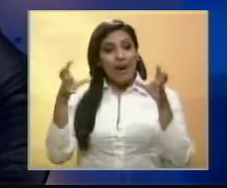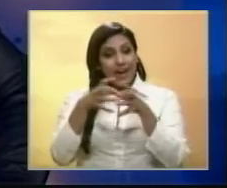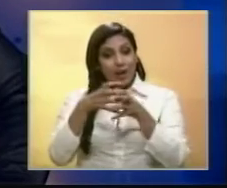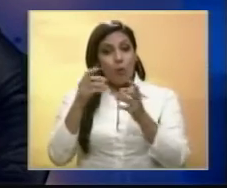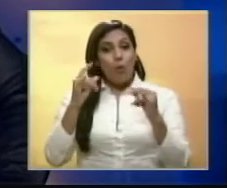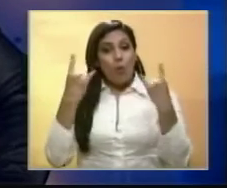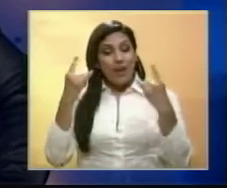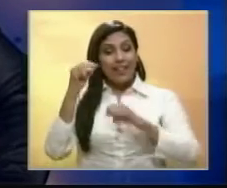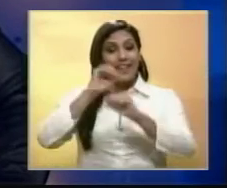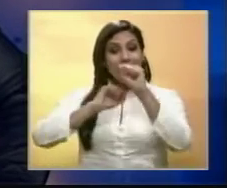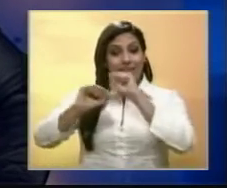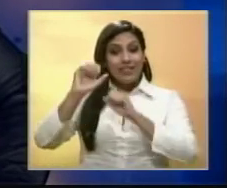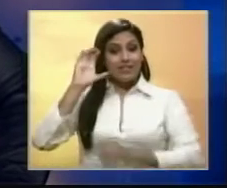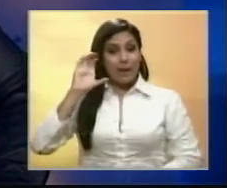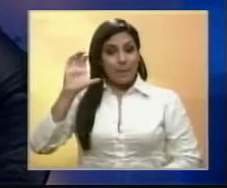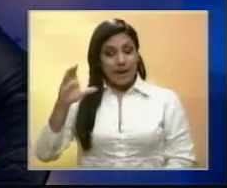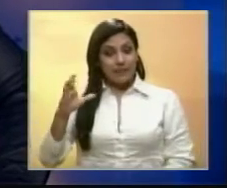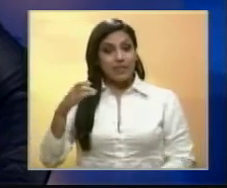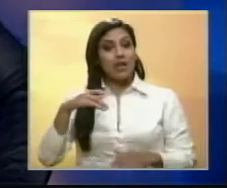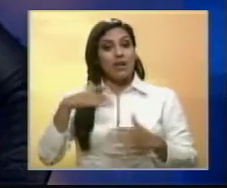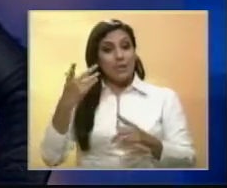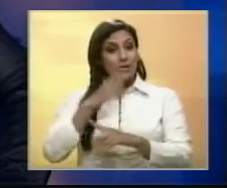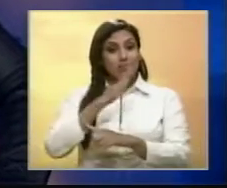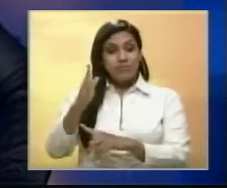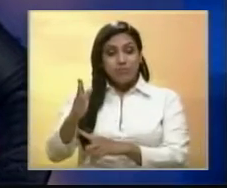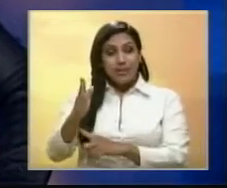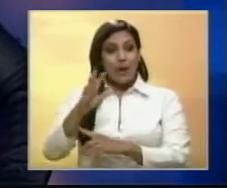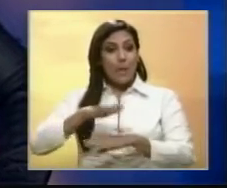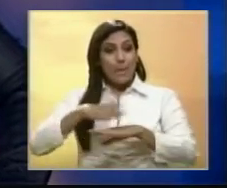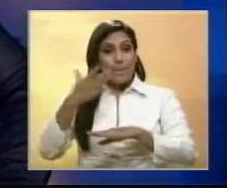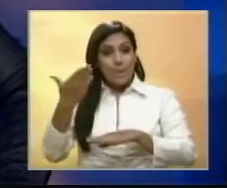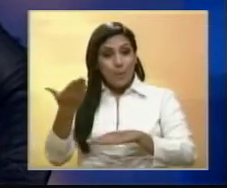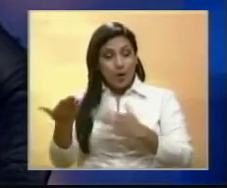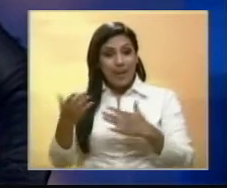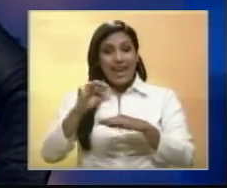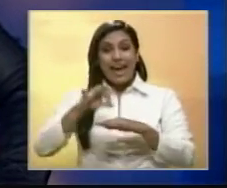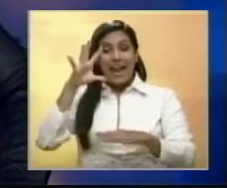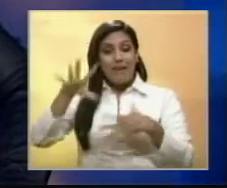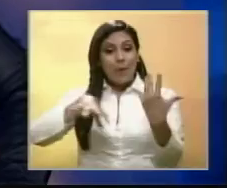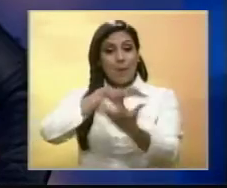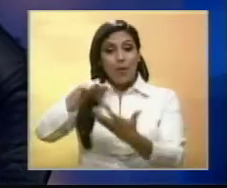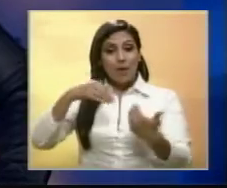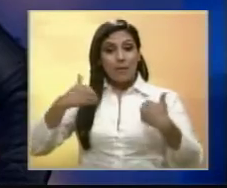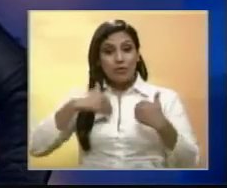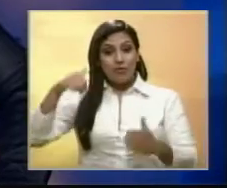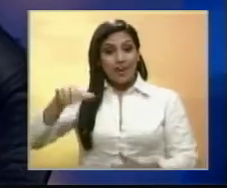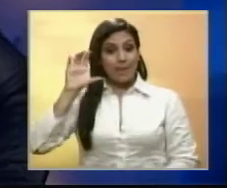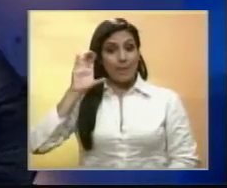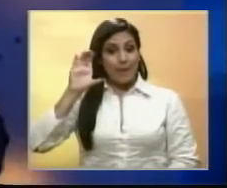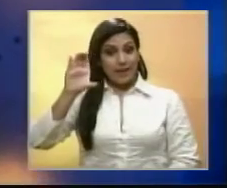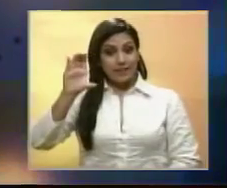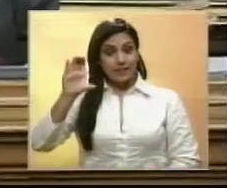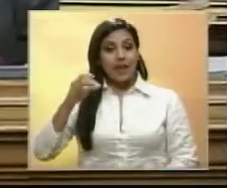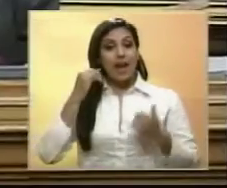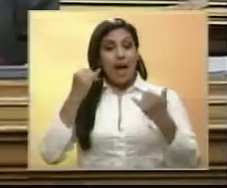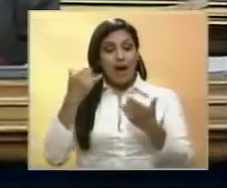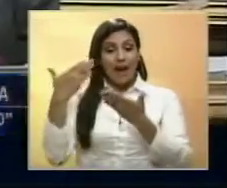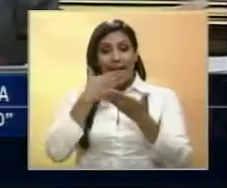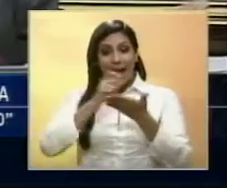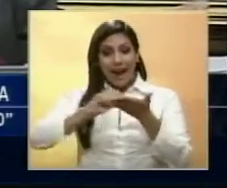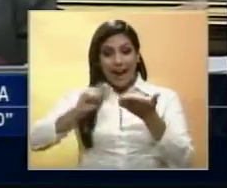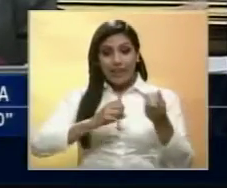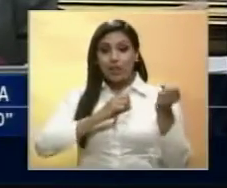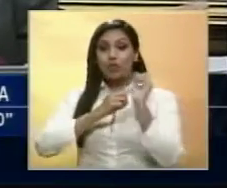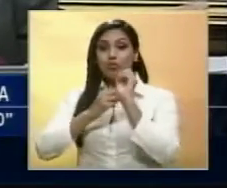Consejo Nacional de Defensa de la Nación. Condena debido a la grave crisis que vive actualmente el país. En una carta enviada